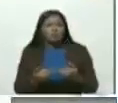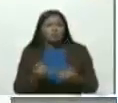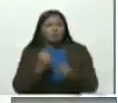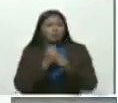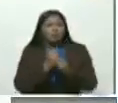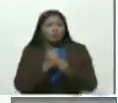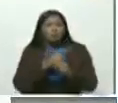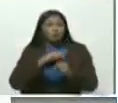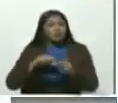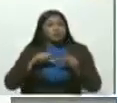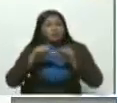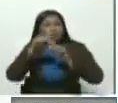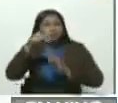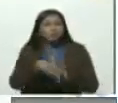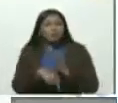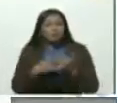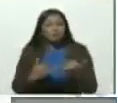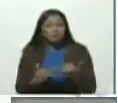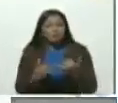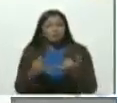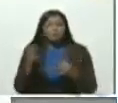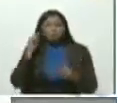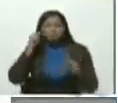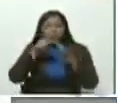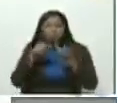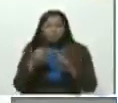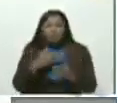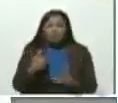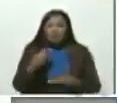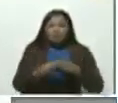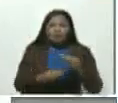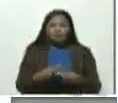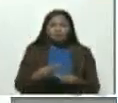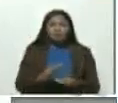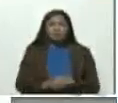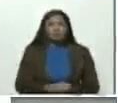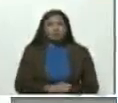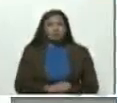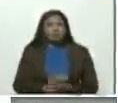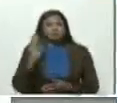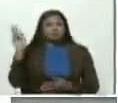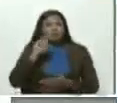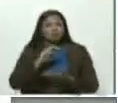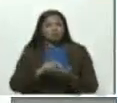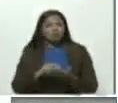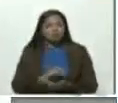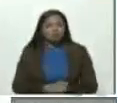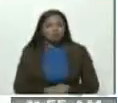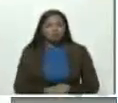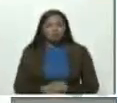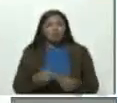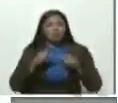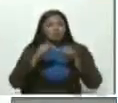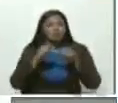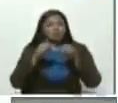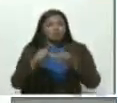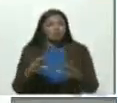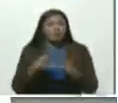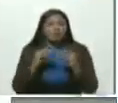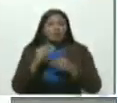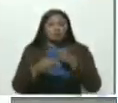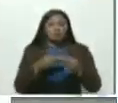poder seguir profundizando esa meta, ese objetivo que se ha trazado la Asamblea Nacional, que es seguir coadyuvando y